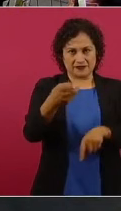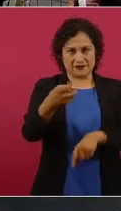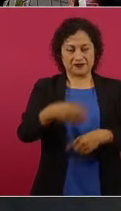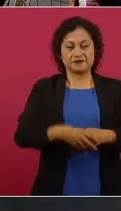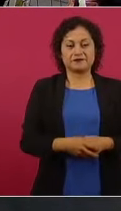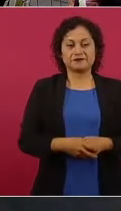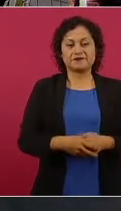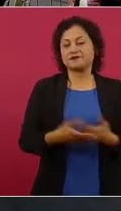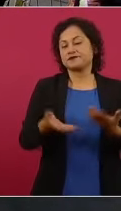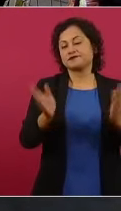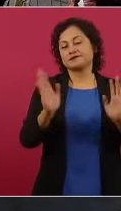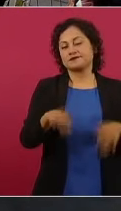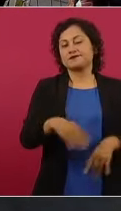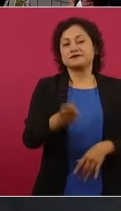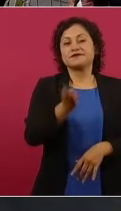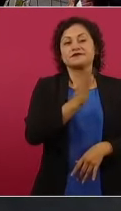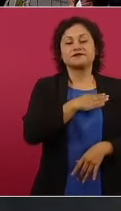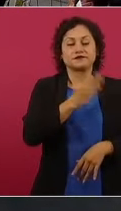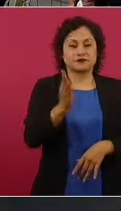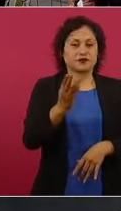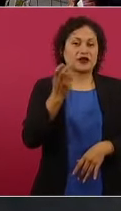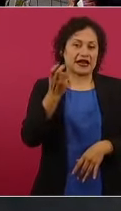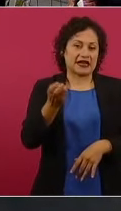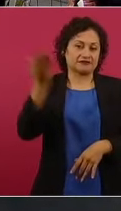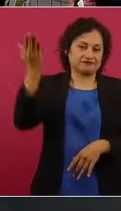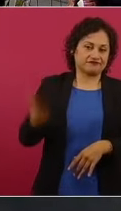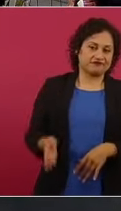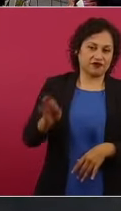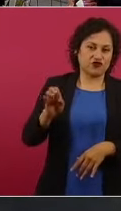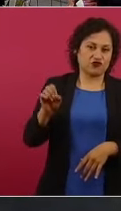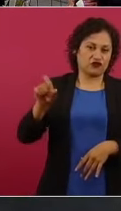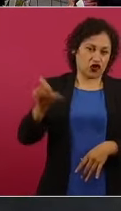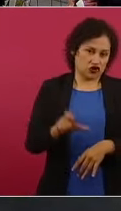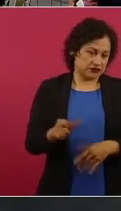Bueno, eso es Fox, ¿no?